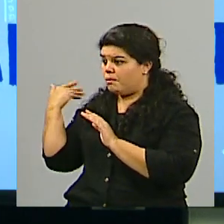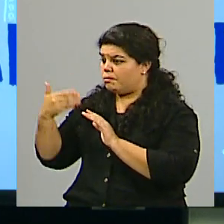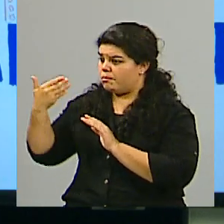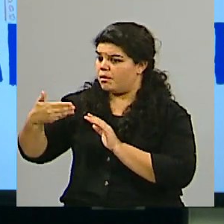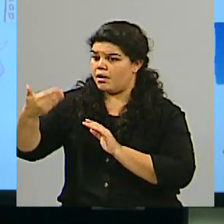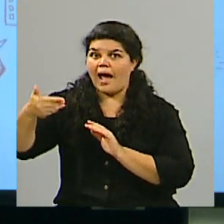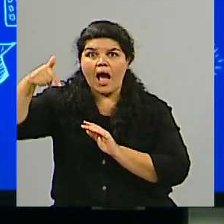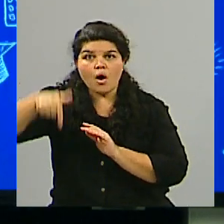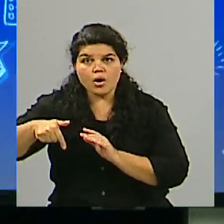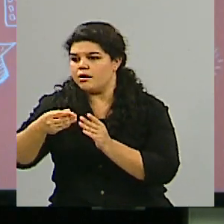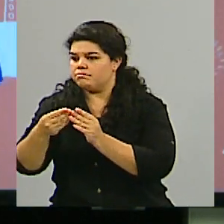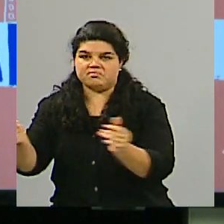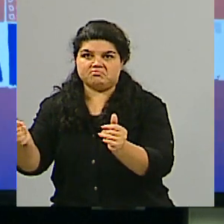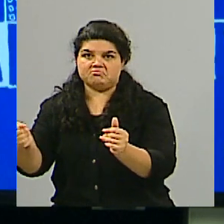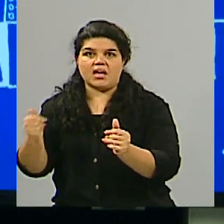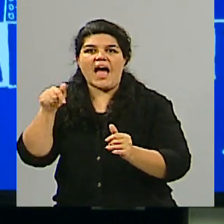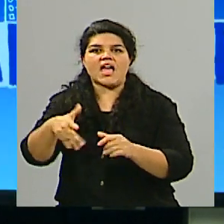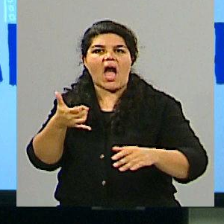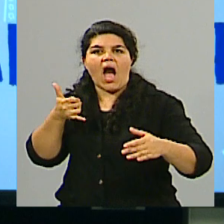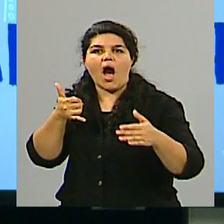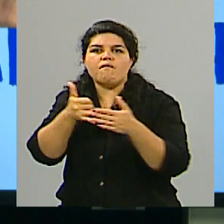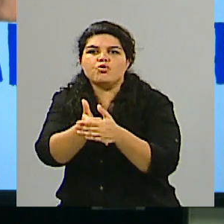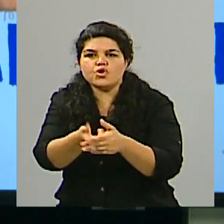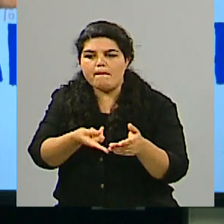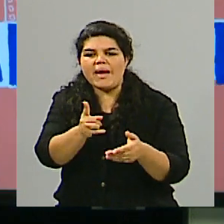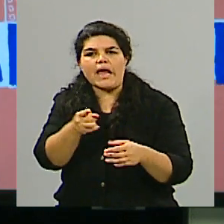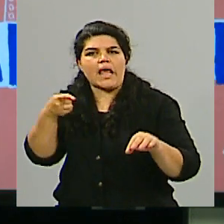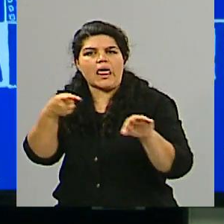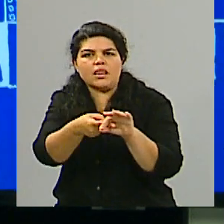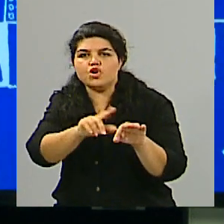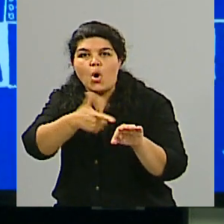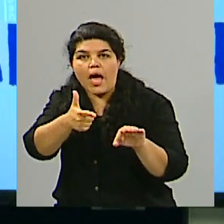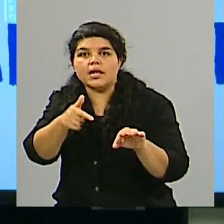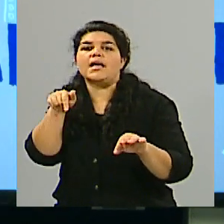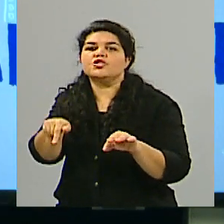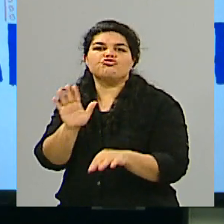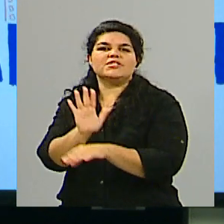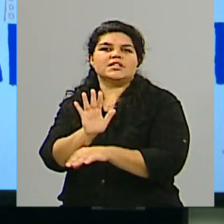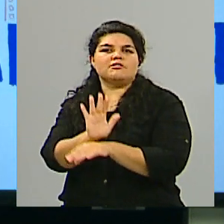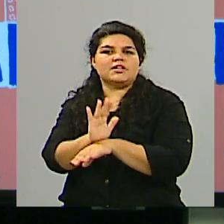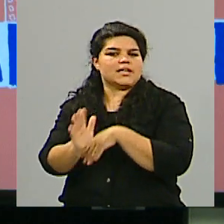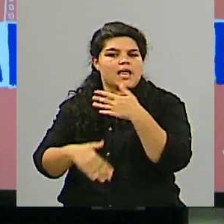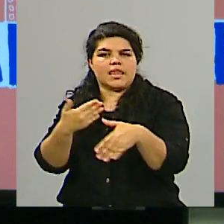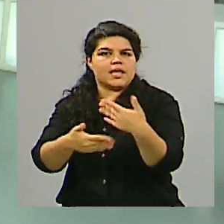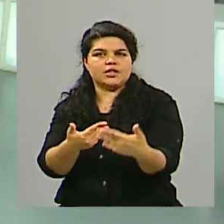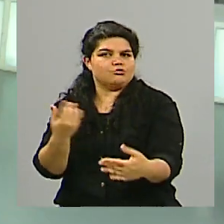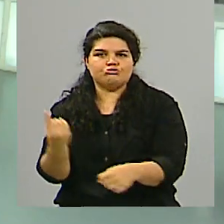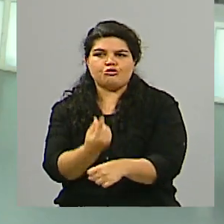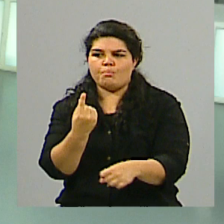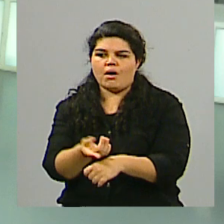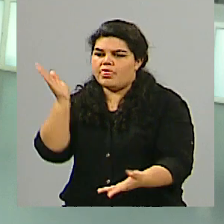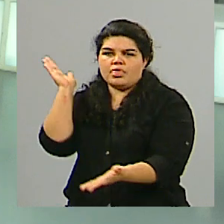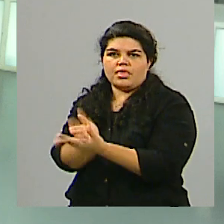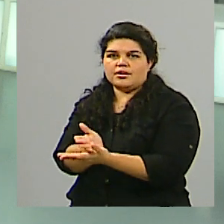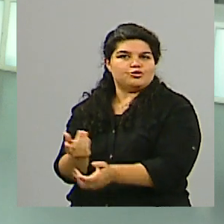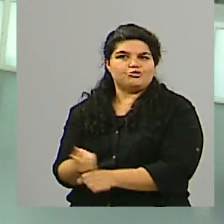abuso sexual sin acceso carnal, no me voy a pronunciar porque el paso del tiempo a mí me impide que juzgue respecto de esos hechos.